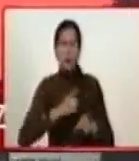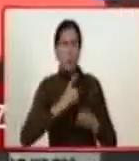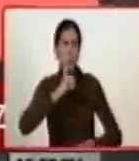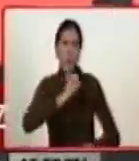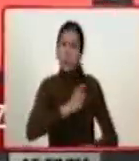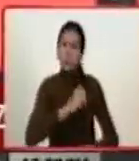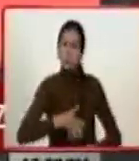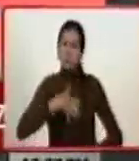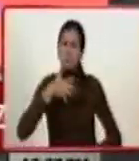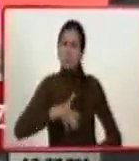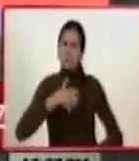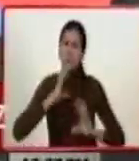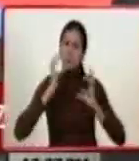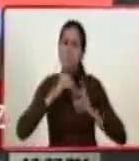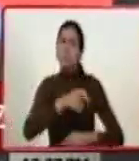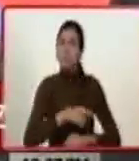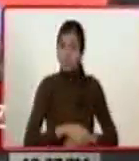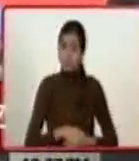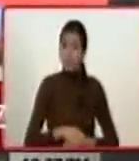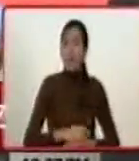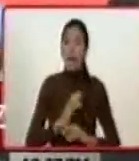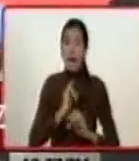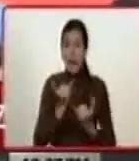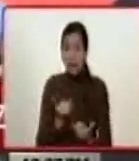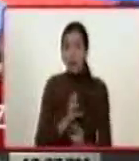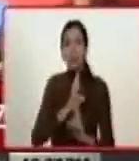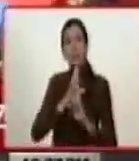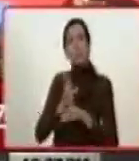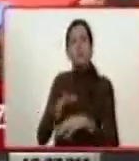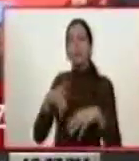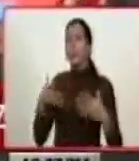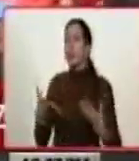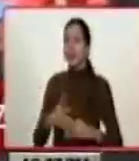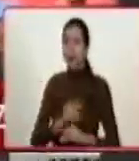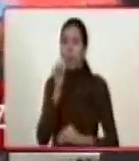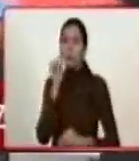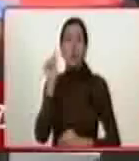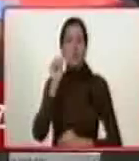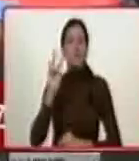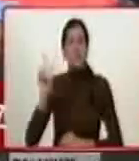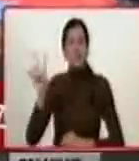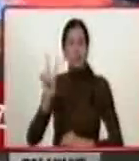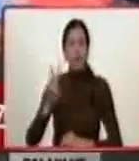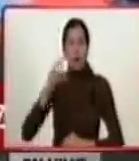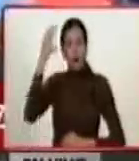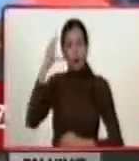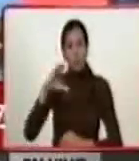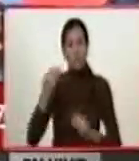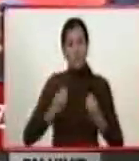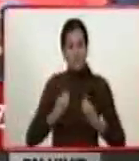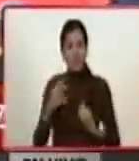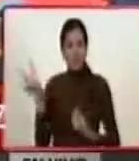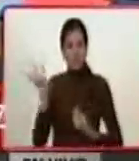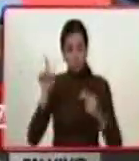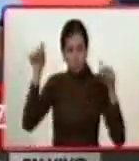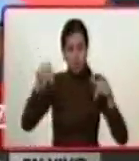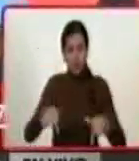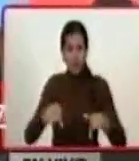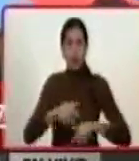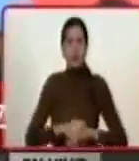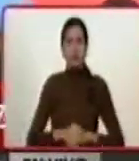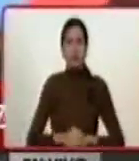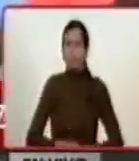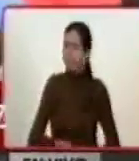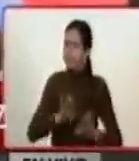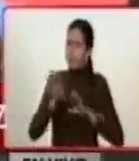y por eso la respuesta hoy de venezolanos de venezolanas de colombianos y de colombianas